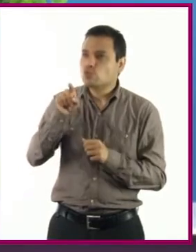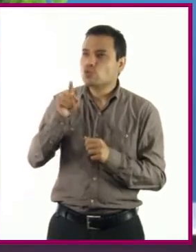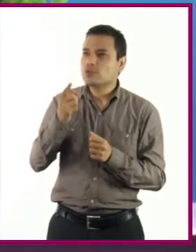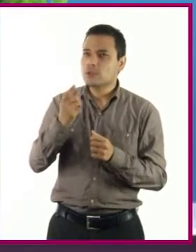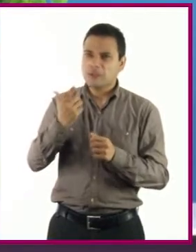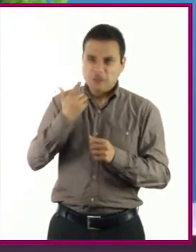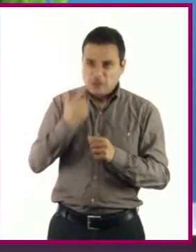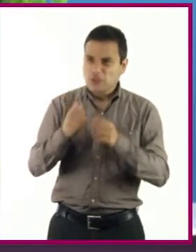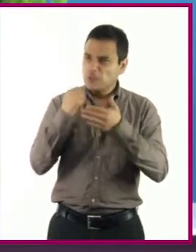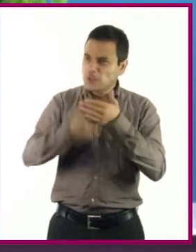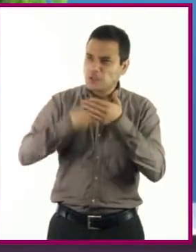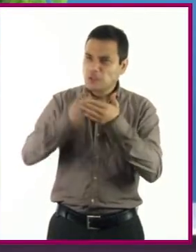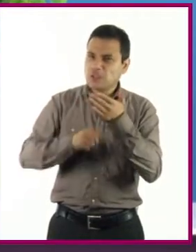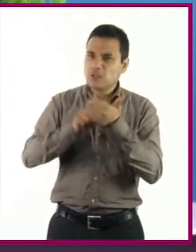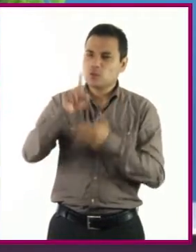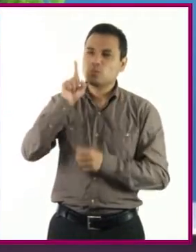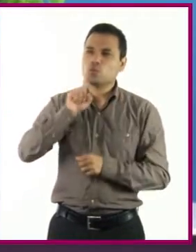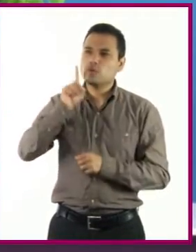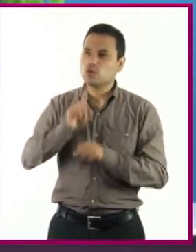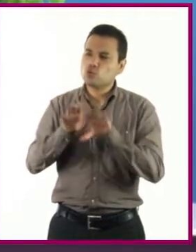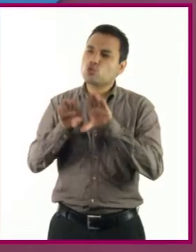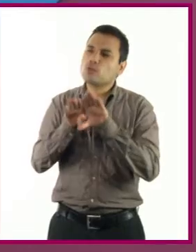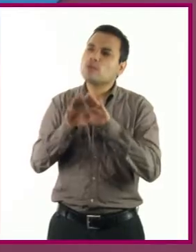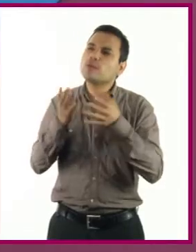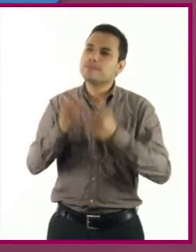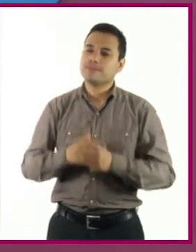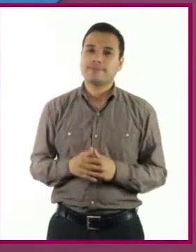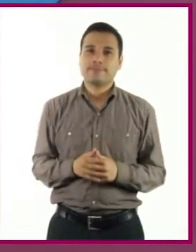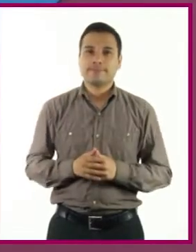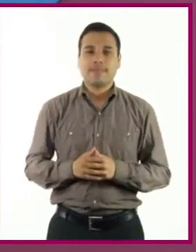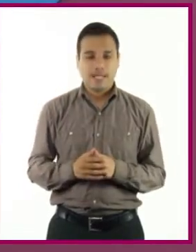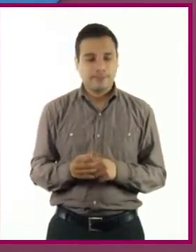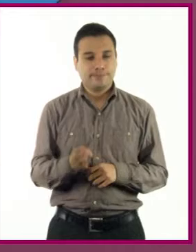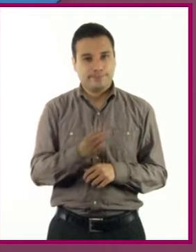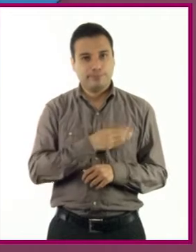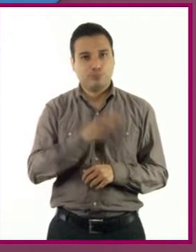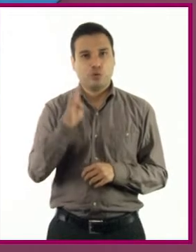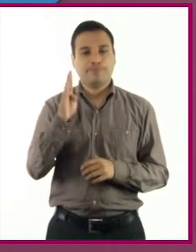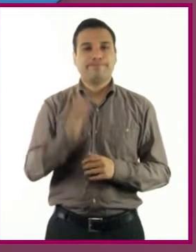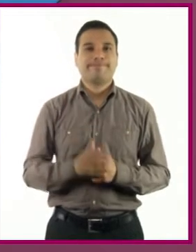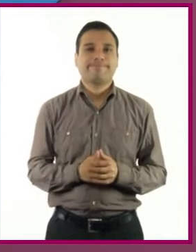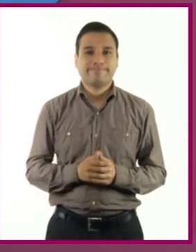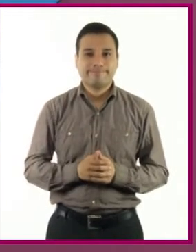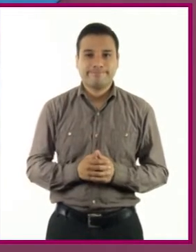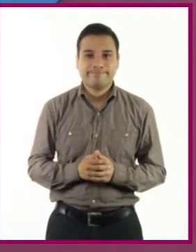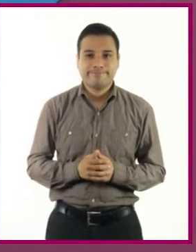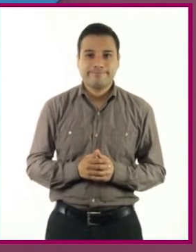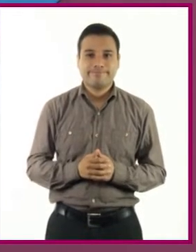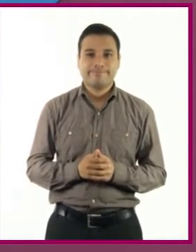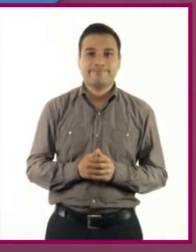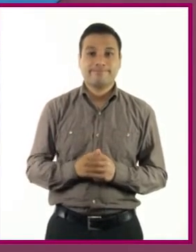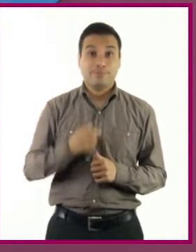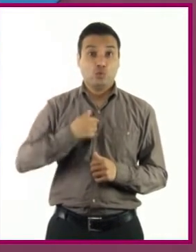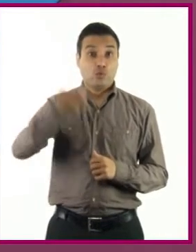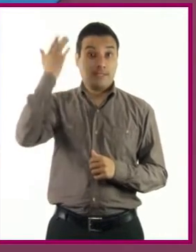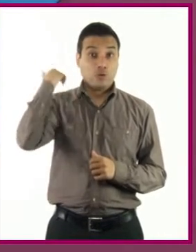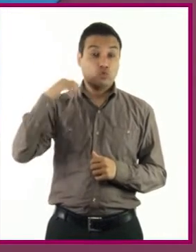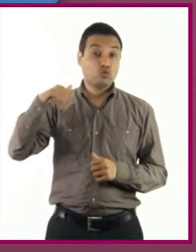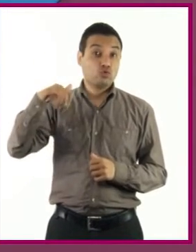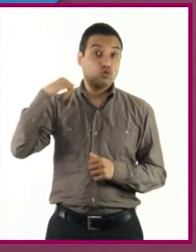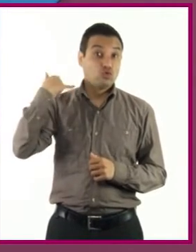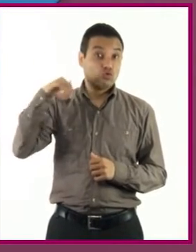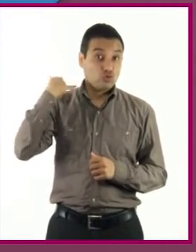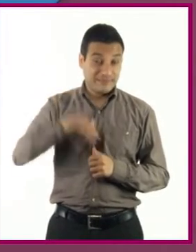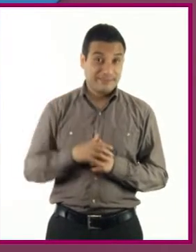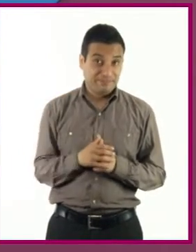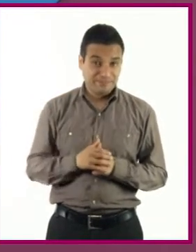la lucha por los derechos de nosotras las mujeres? Bueno, señorita Nadia, desde que estaba en Yucatán y después